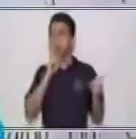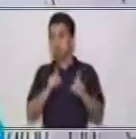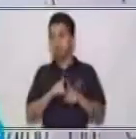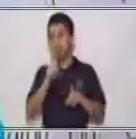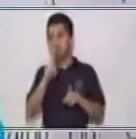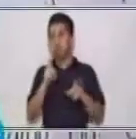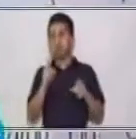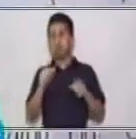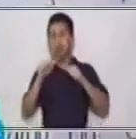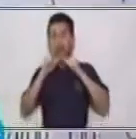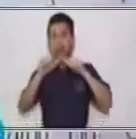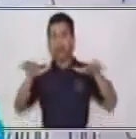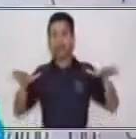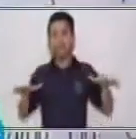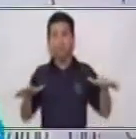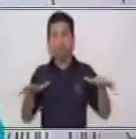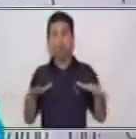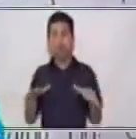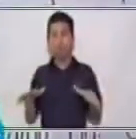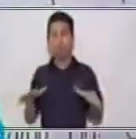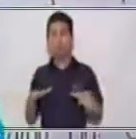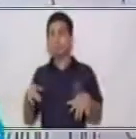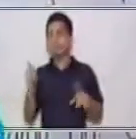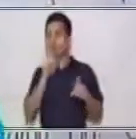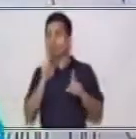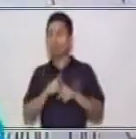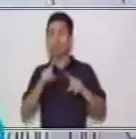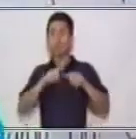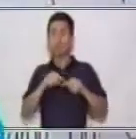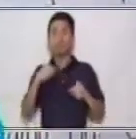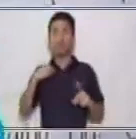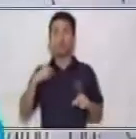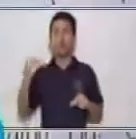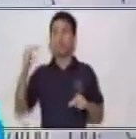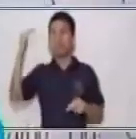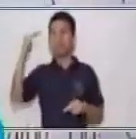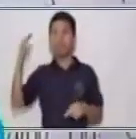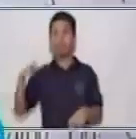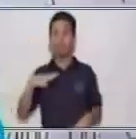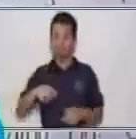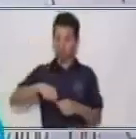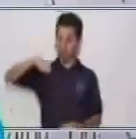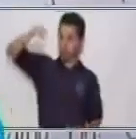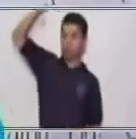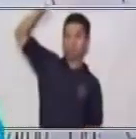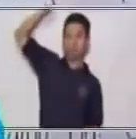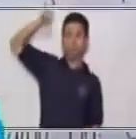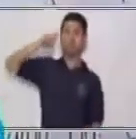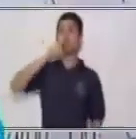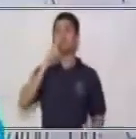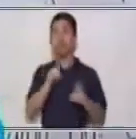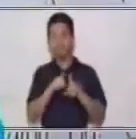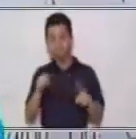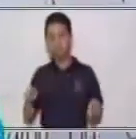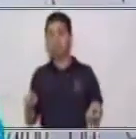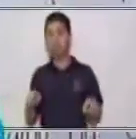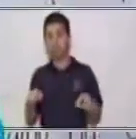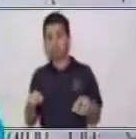utilizamos peso de acuerdo a nuestra edad y a nuestra talla, también así corresponde el